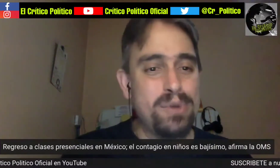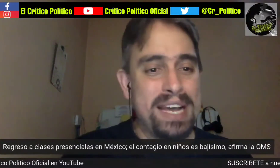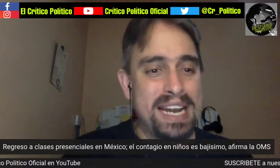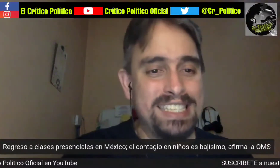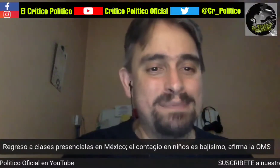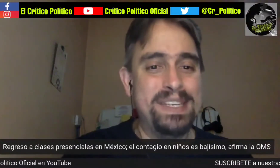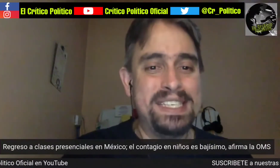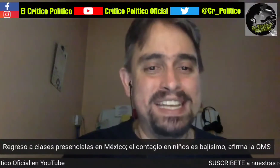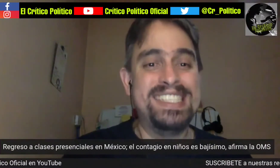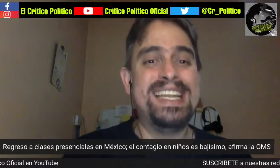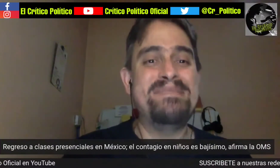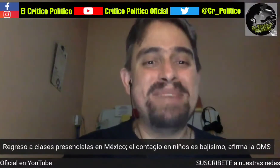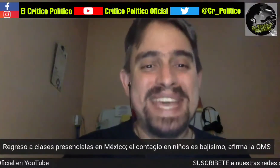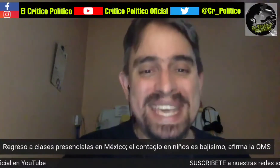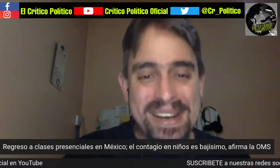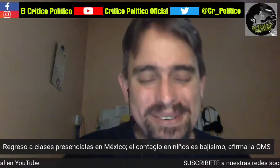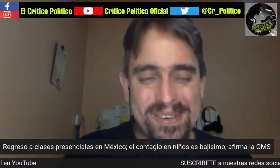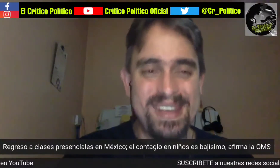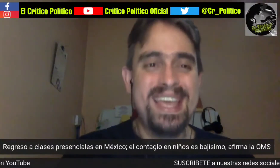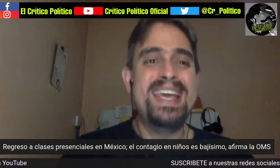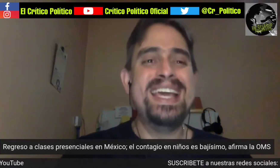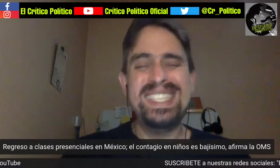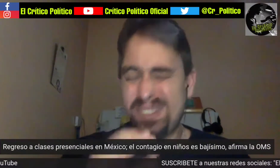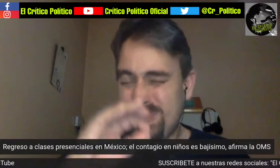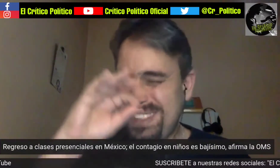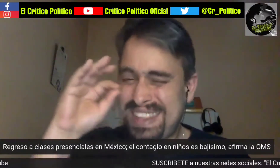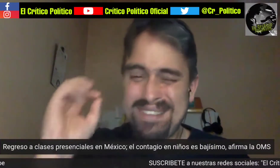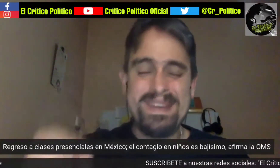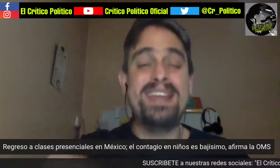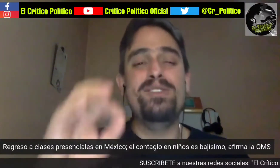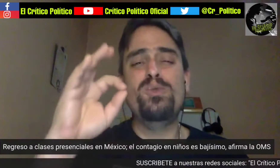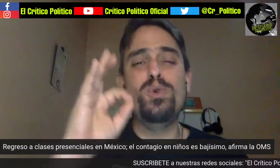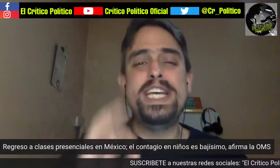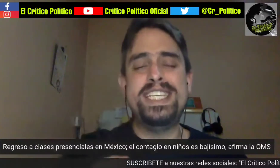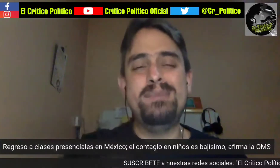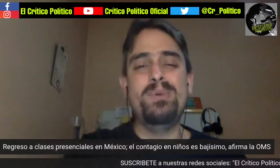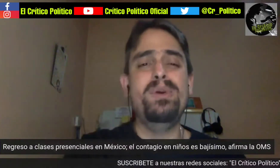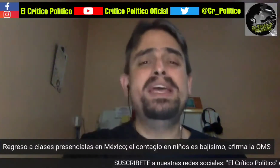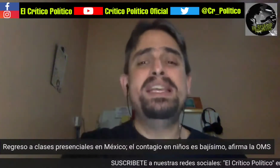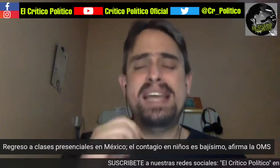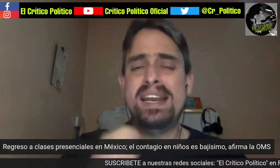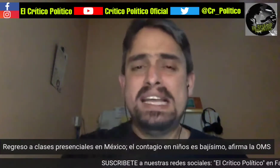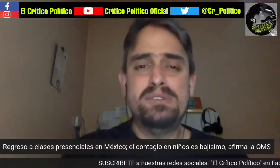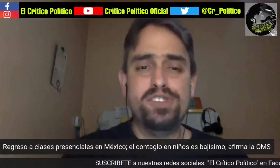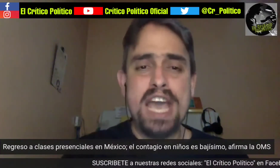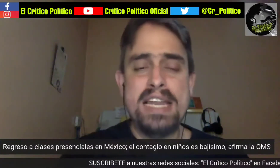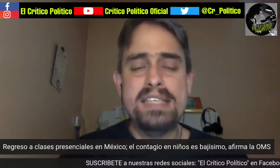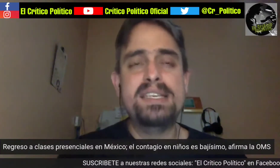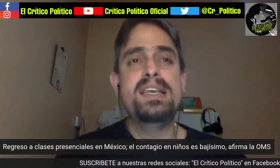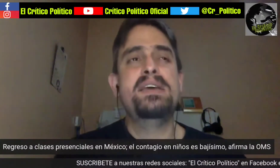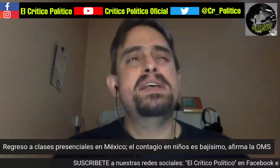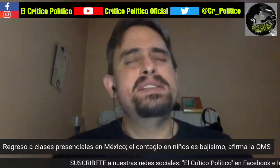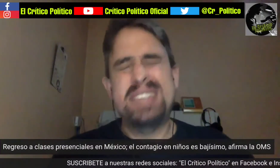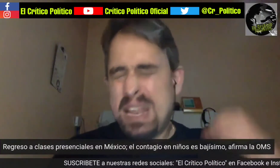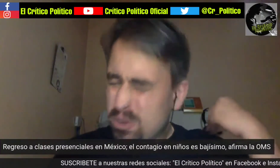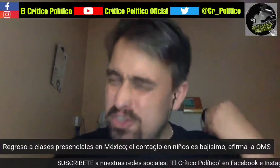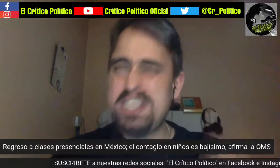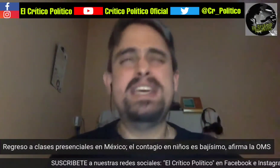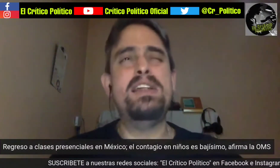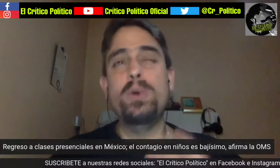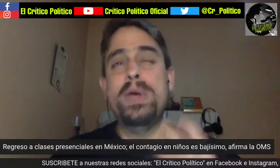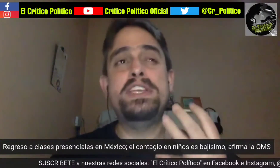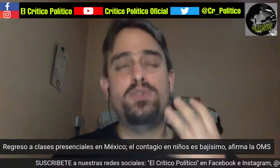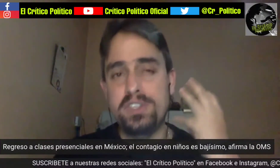El regreso a clases presenciales en México es un tema durísimo, está en redes sociales, se